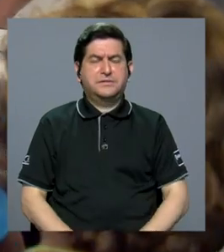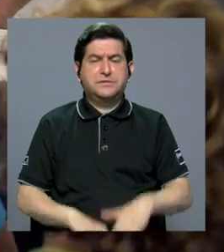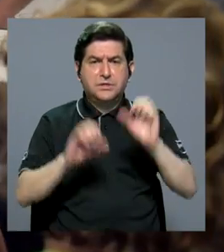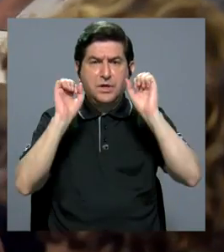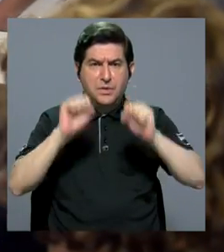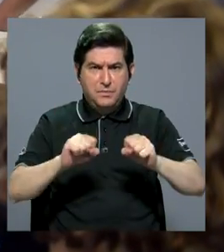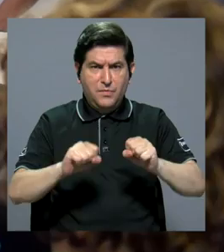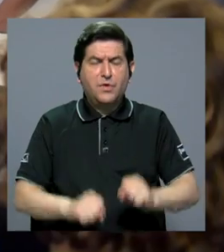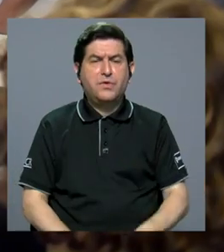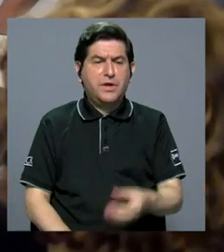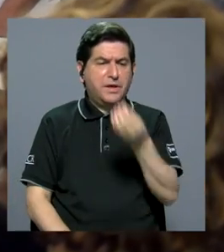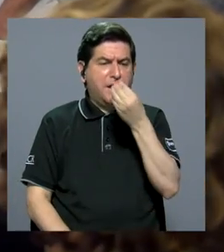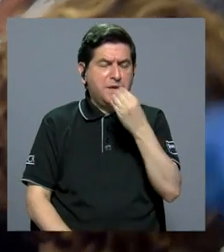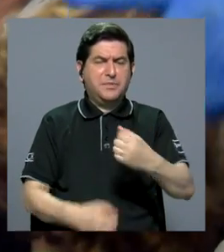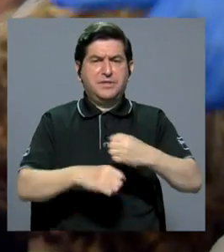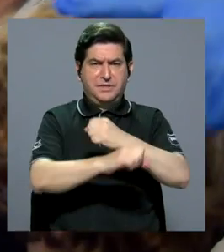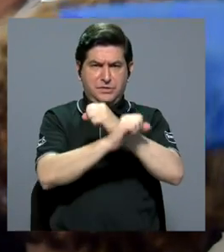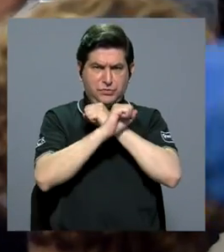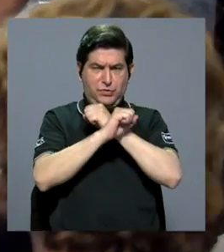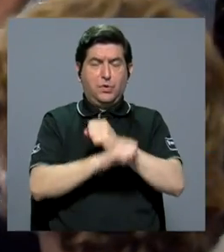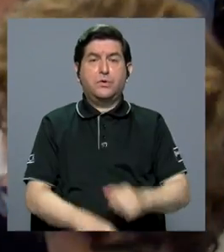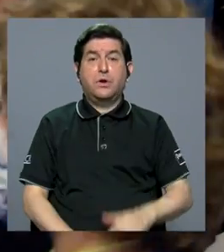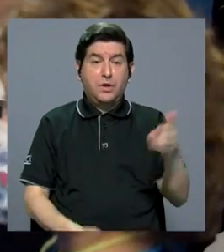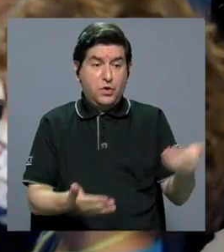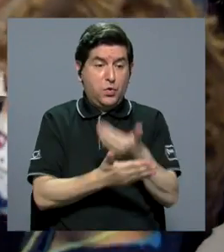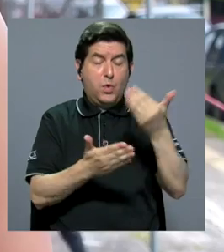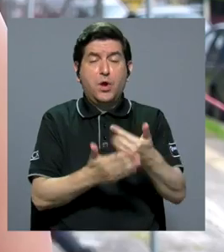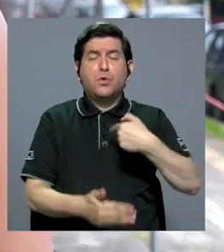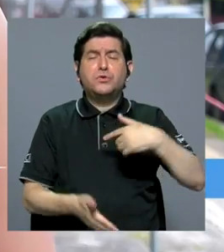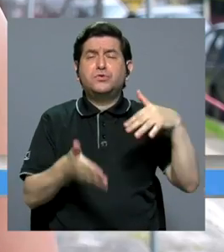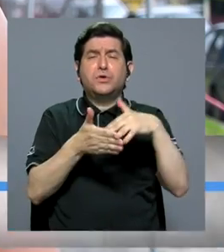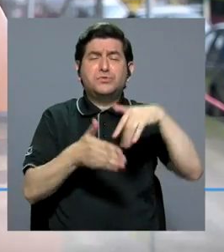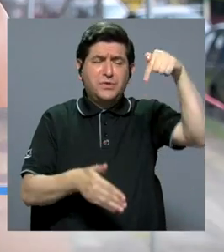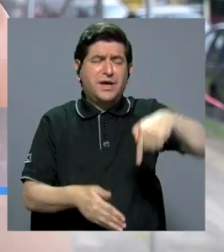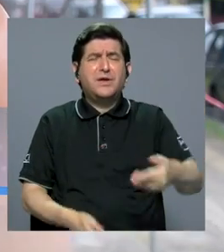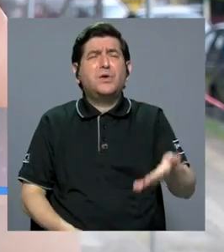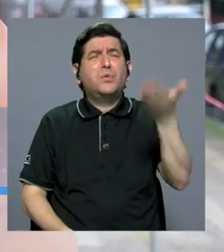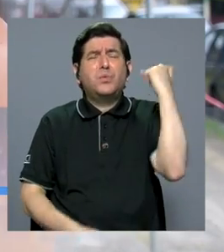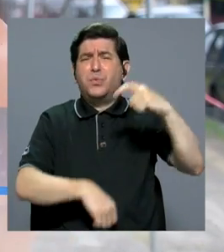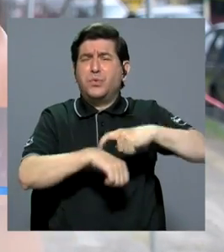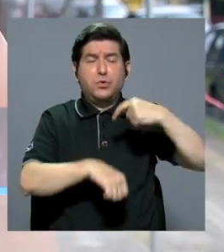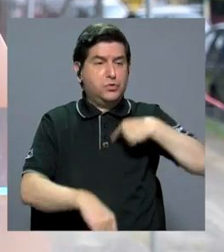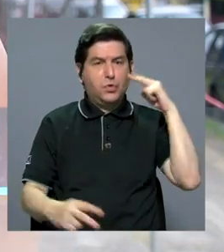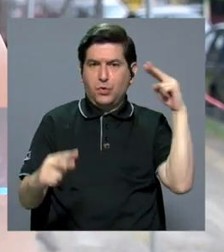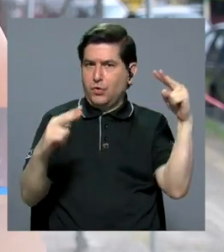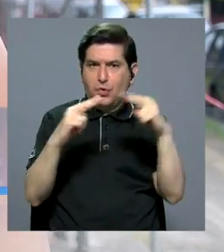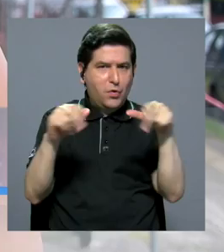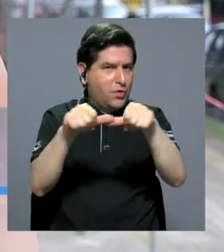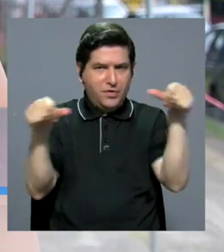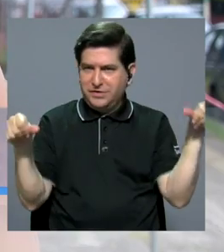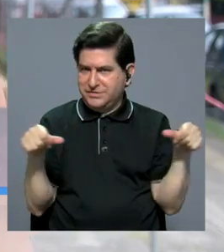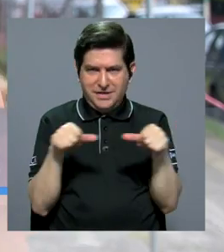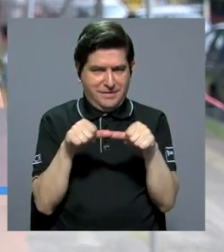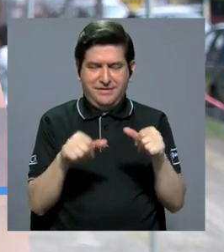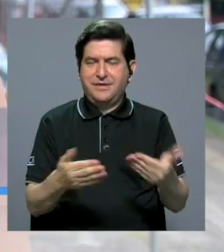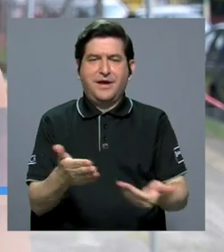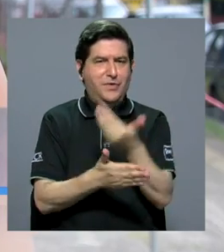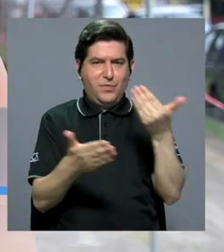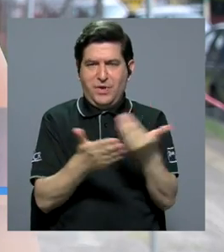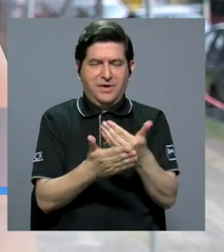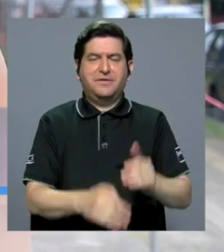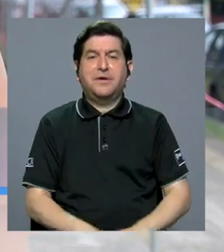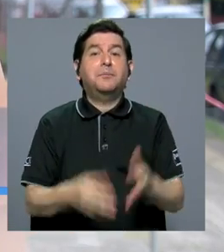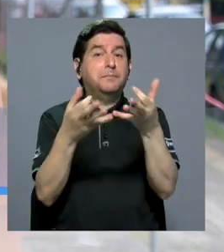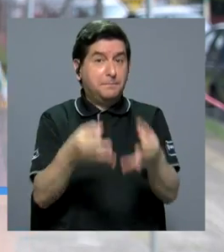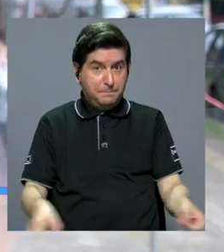que los alimenten de forma segura. Para mí esto es nuevo porque yo estudié aquí pero hace mucho tiempo y no conocíamos esta área, digamos, nueva.